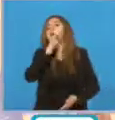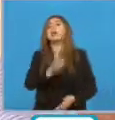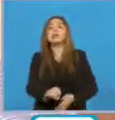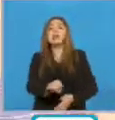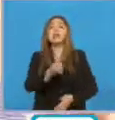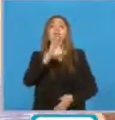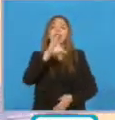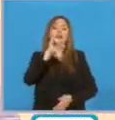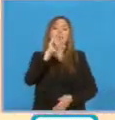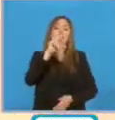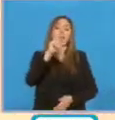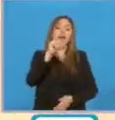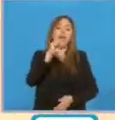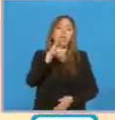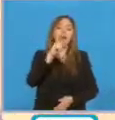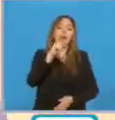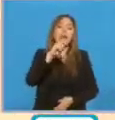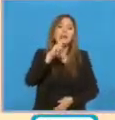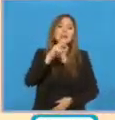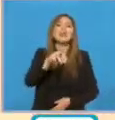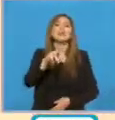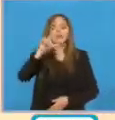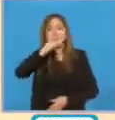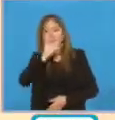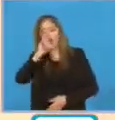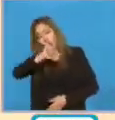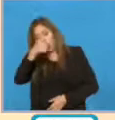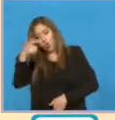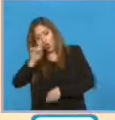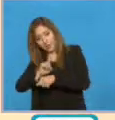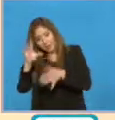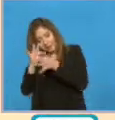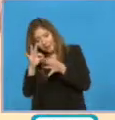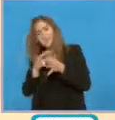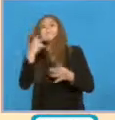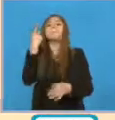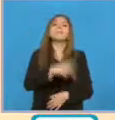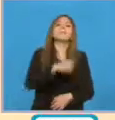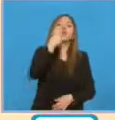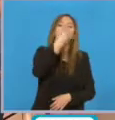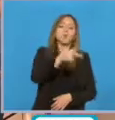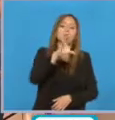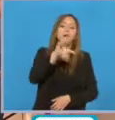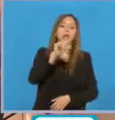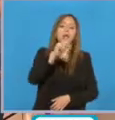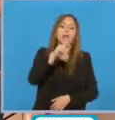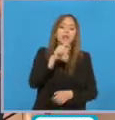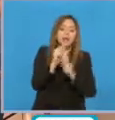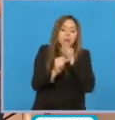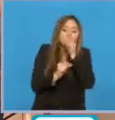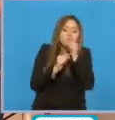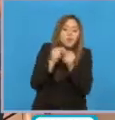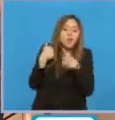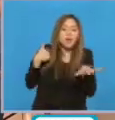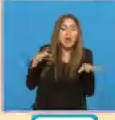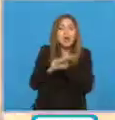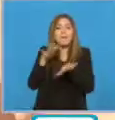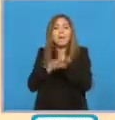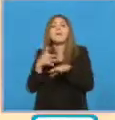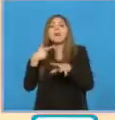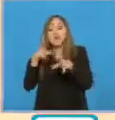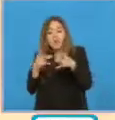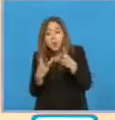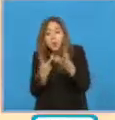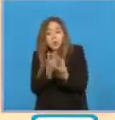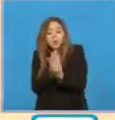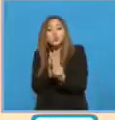eso podemos trocarlo en otra sabía. cápsula. Y el carácter es el que vas moldeando. Juntos forman la personalidad. Por supuesto, el